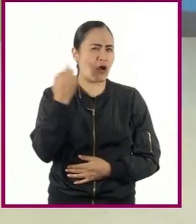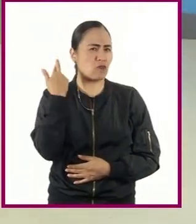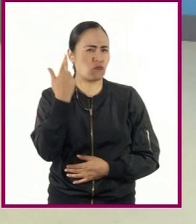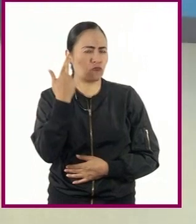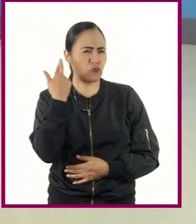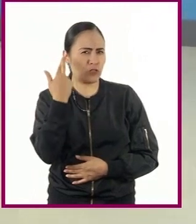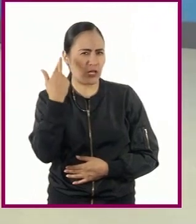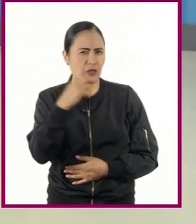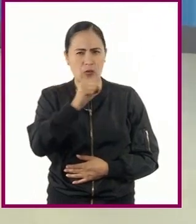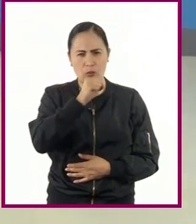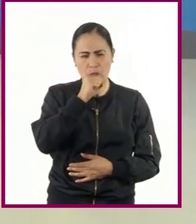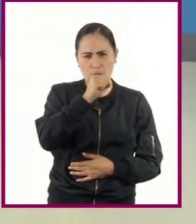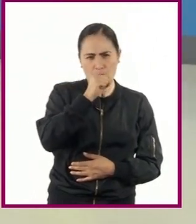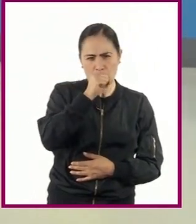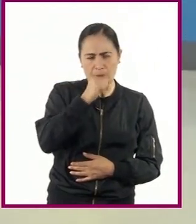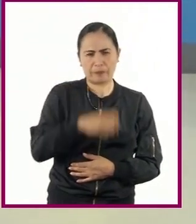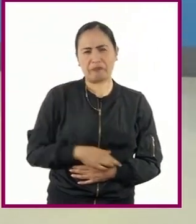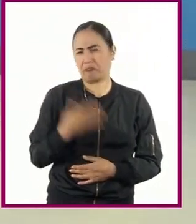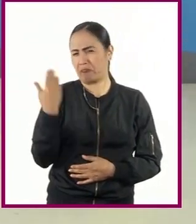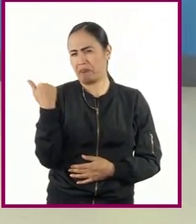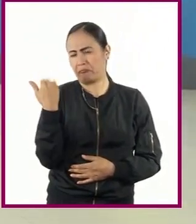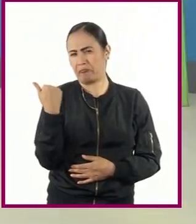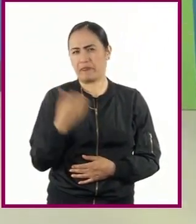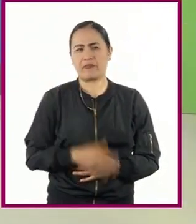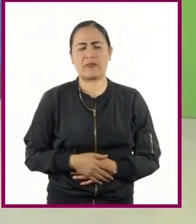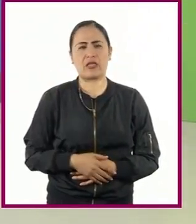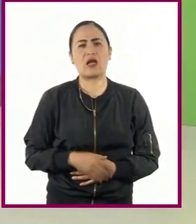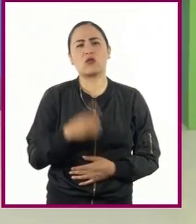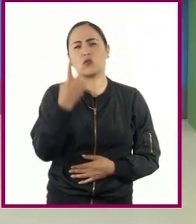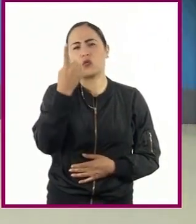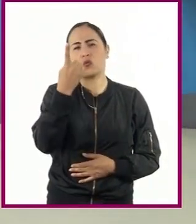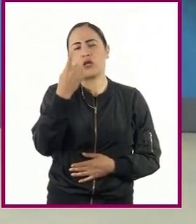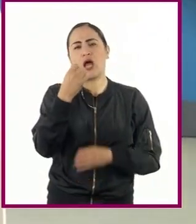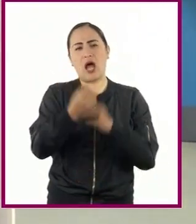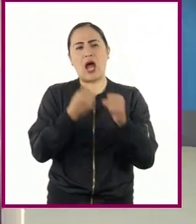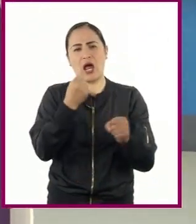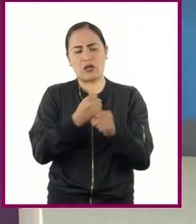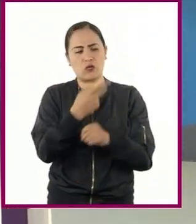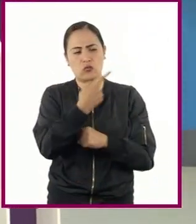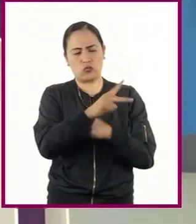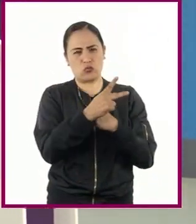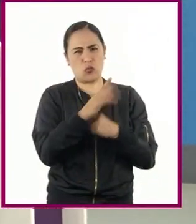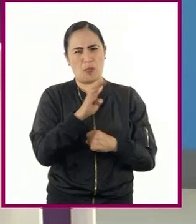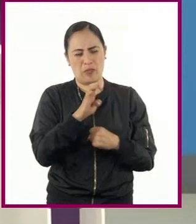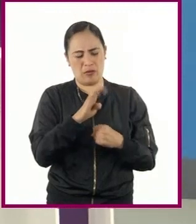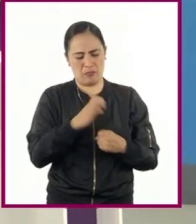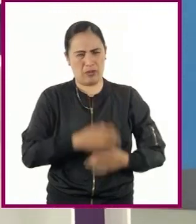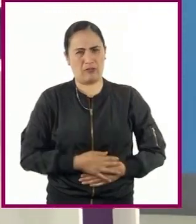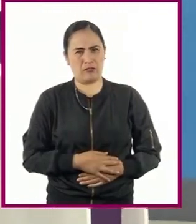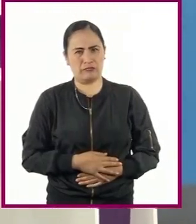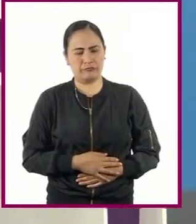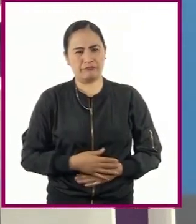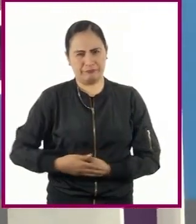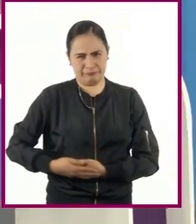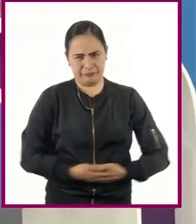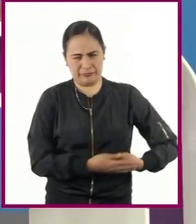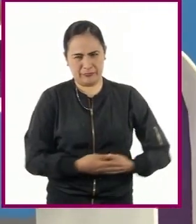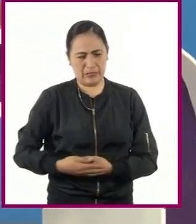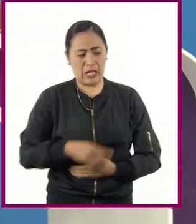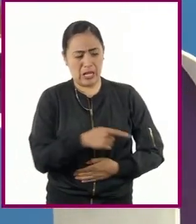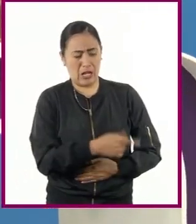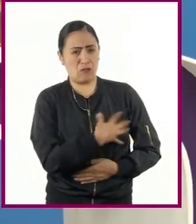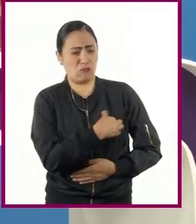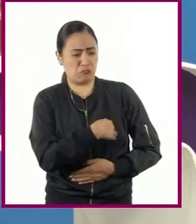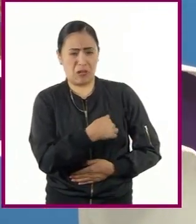había dado a luz hacía poco, un bebé de 1 año. Pedía pecho, pero la madre tenía hambre, no